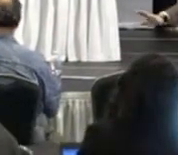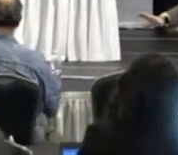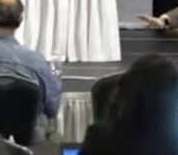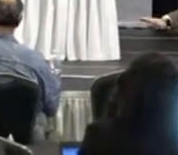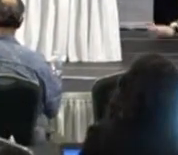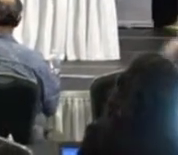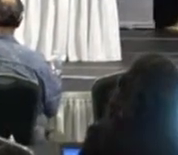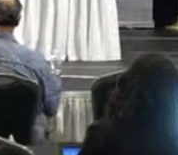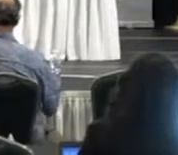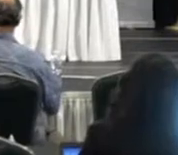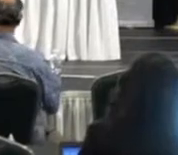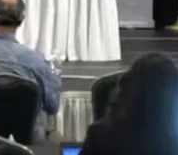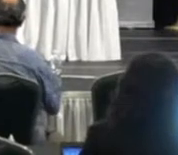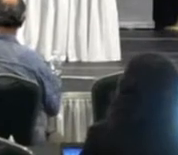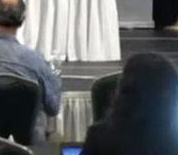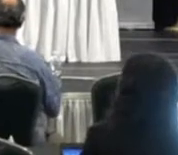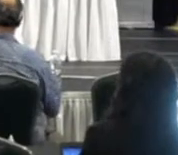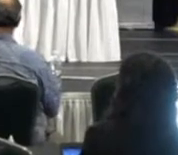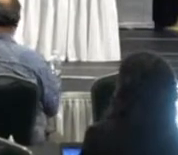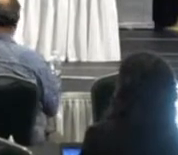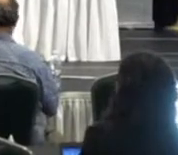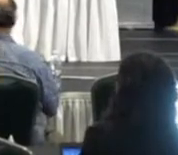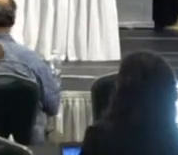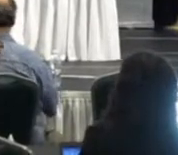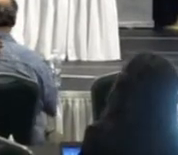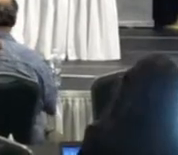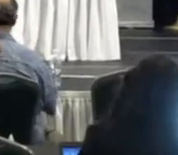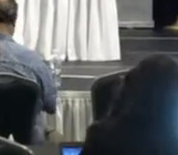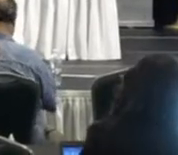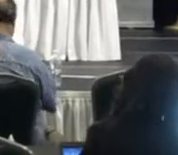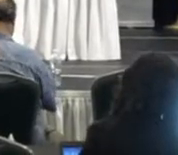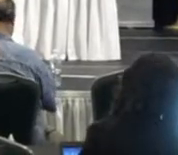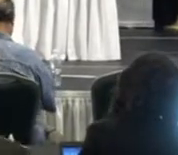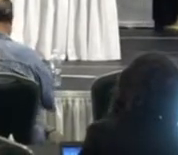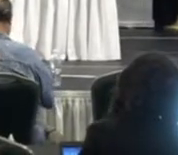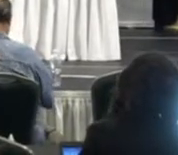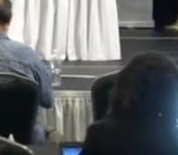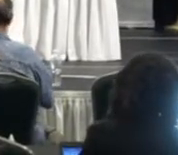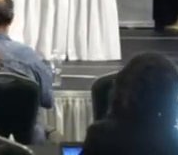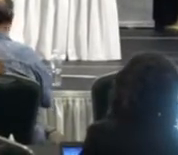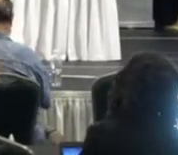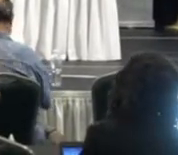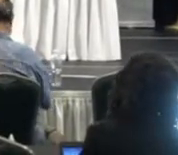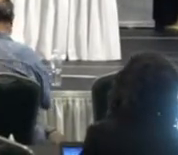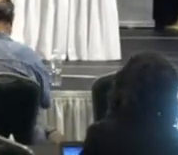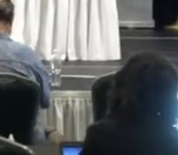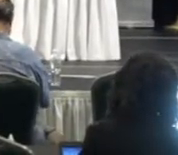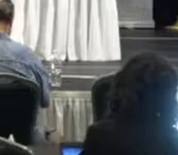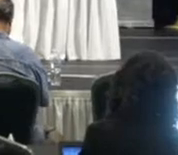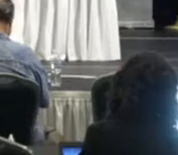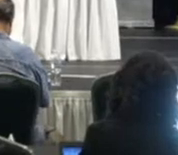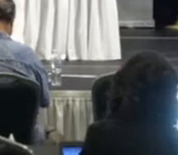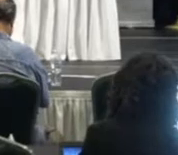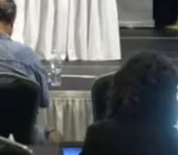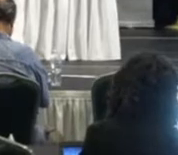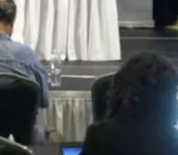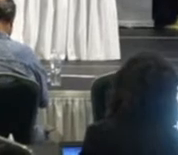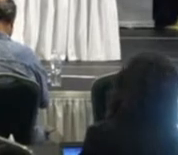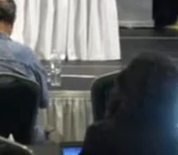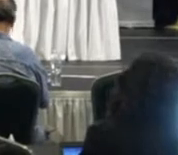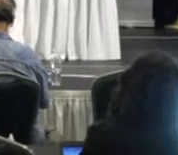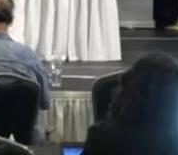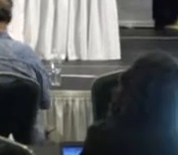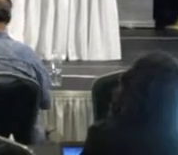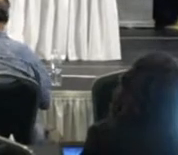Bueno, esas son dos preguntas. Para atender la primera, que era el propósito de esta